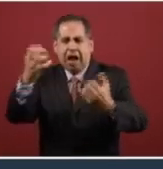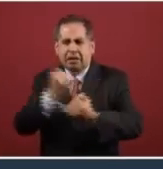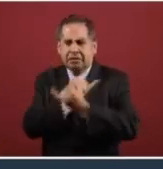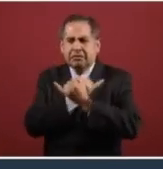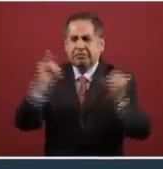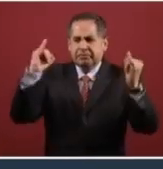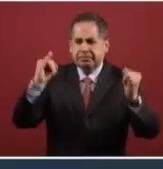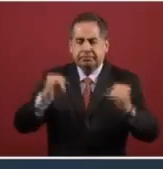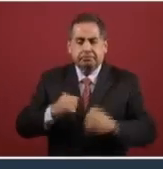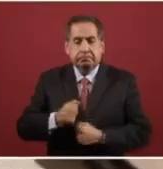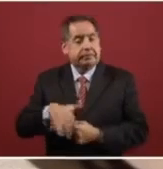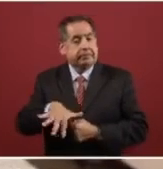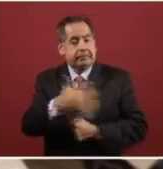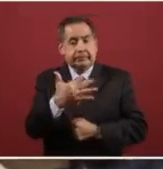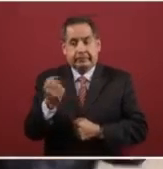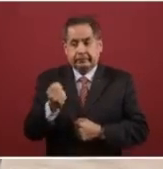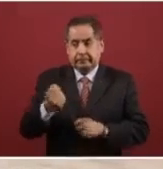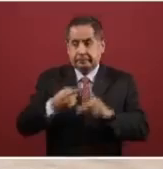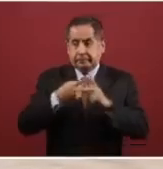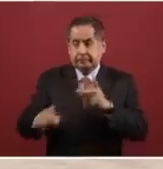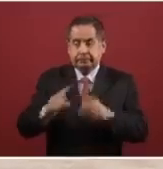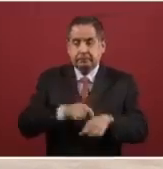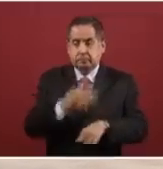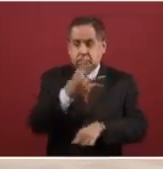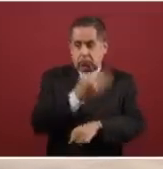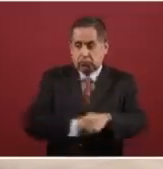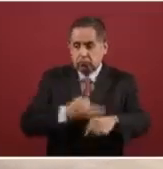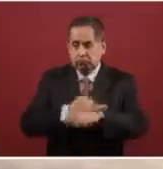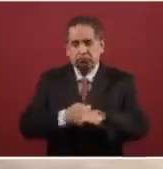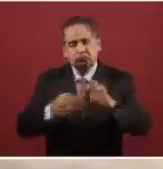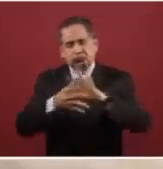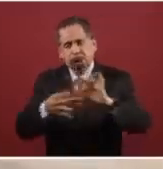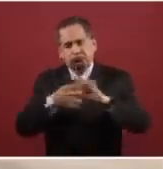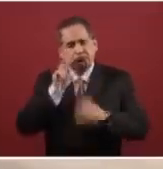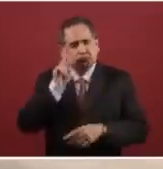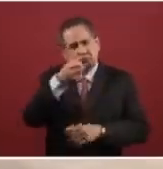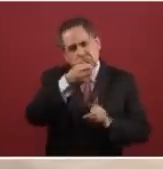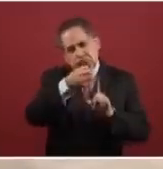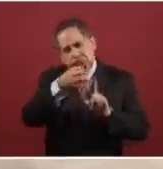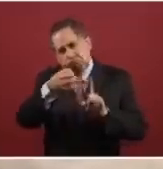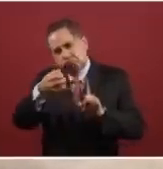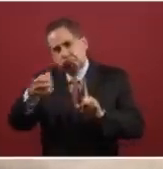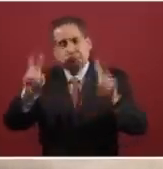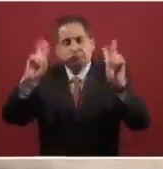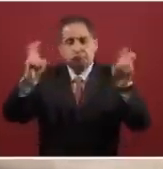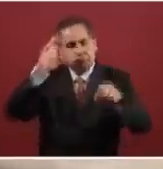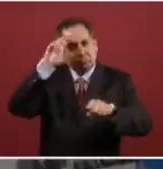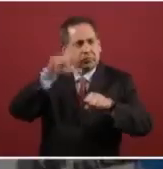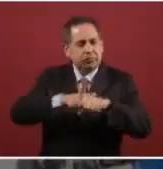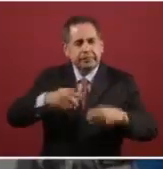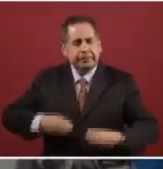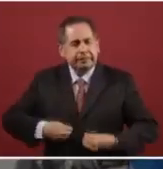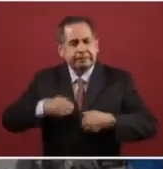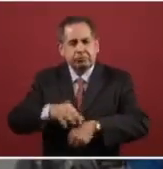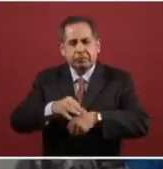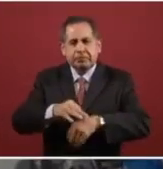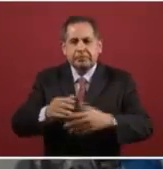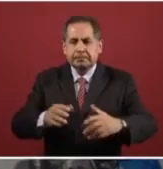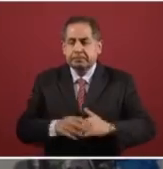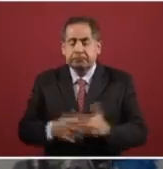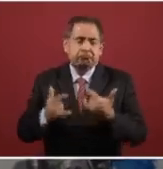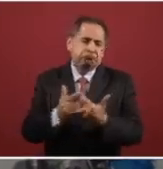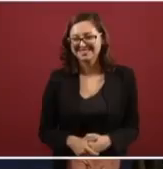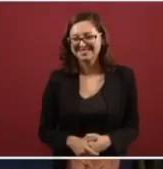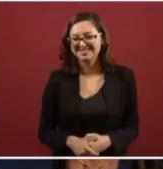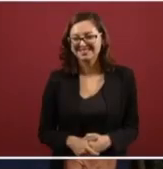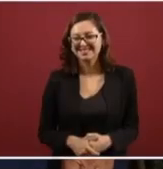Con una manifestación artística sin precedentes, se celebrará el 209 aniversario de la independencia de México en el Zócalo capitalino.